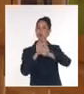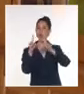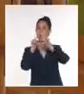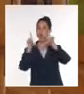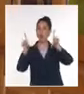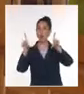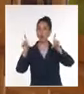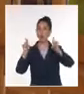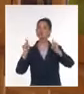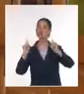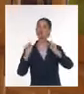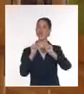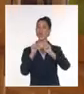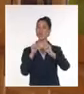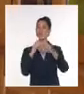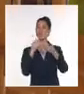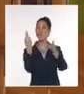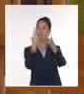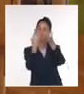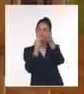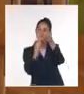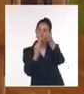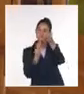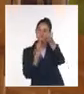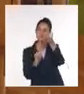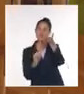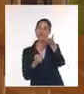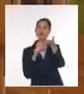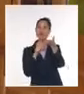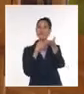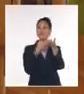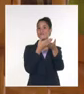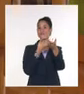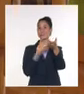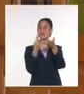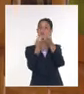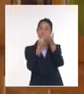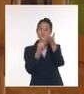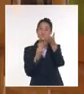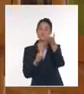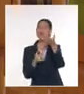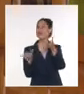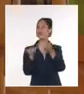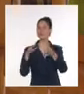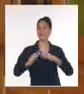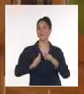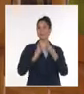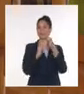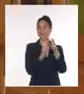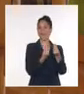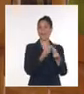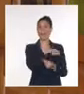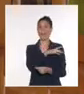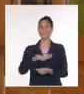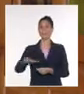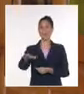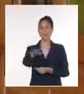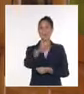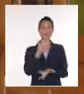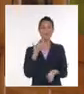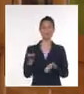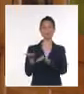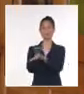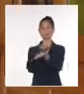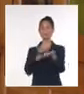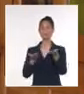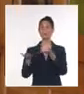o dedicatorias a Fidel. Y en sí, es algo muy, muy, muy emotivo el intercambio con estas personas, que en su